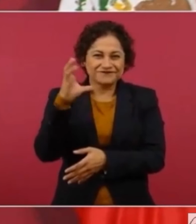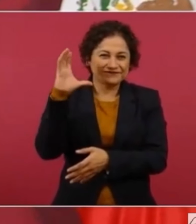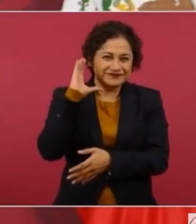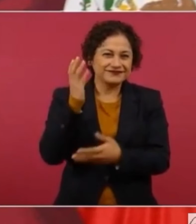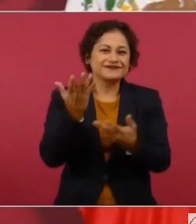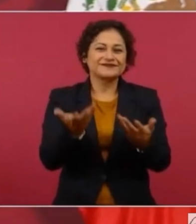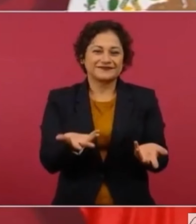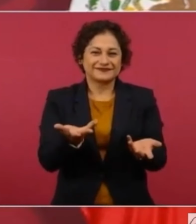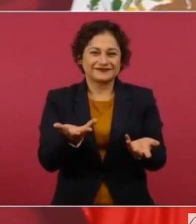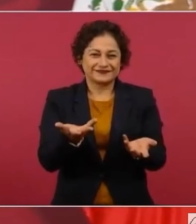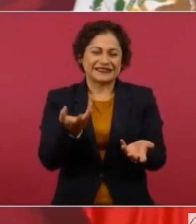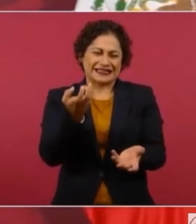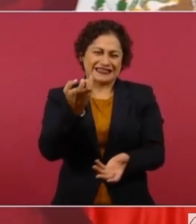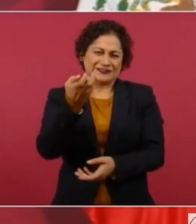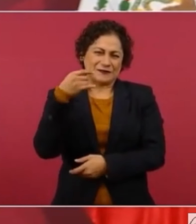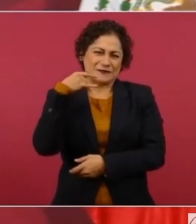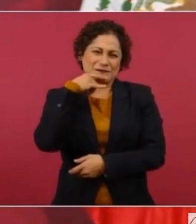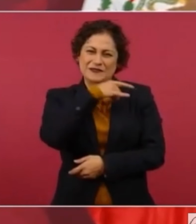la hipocresía.